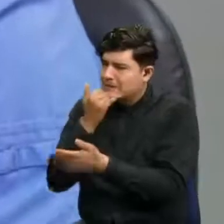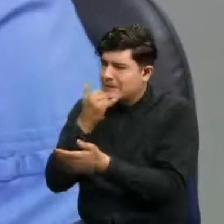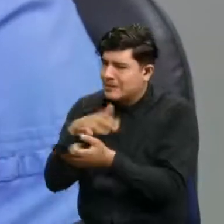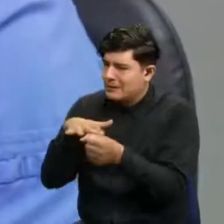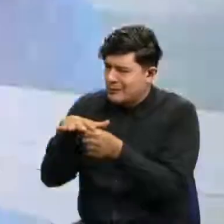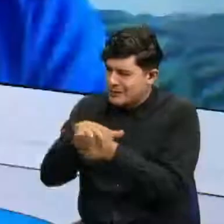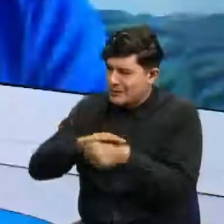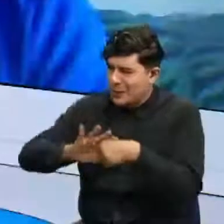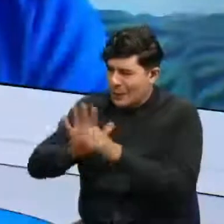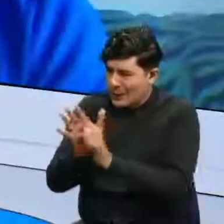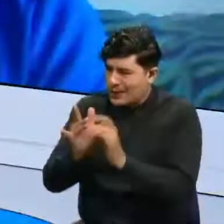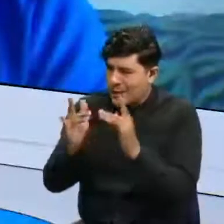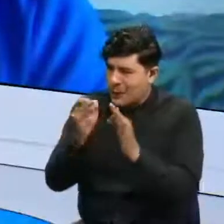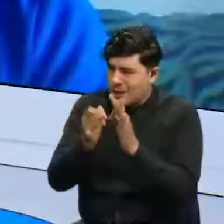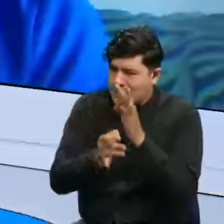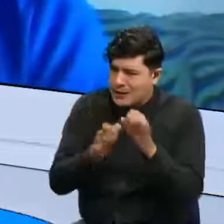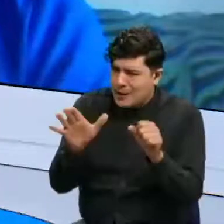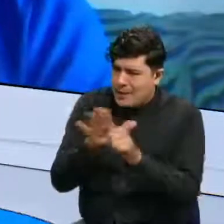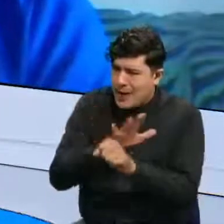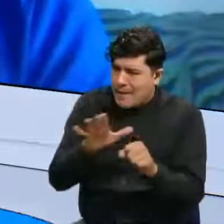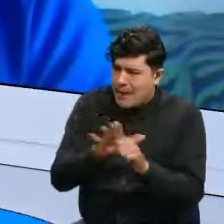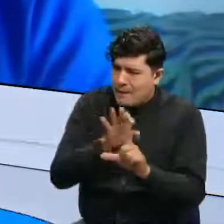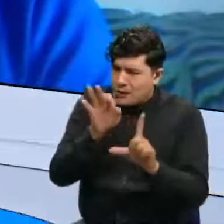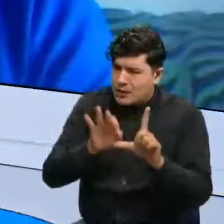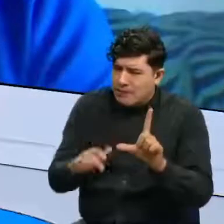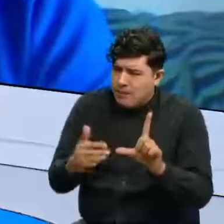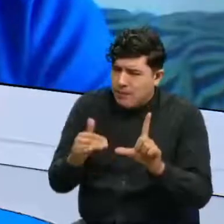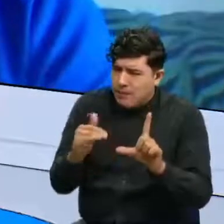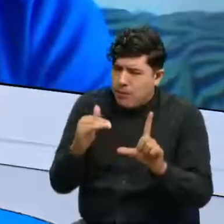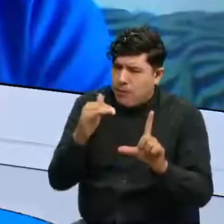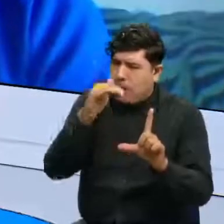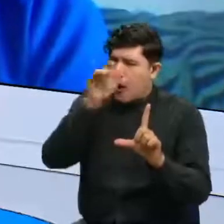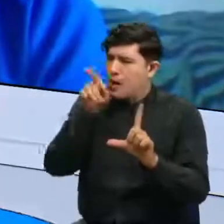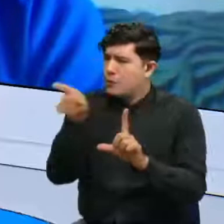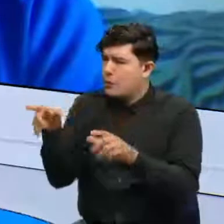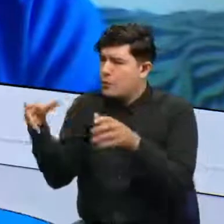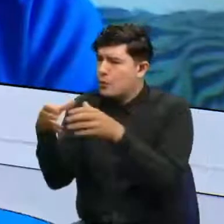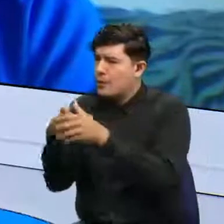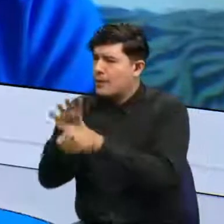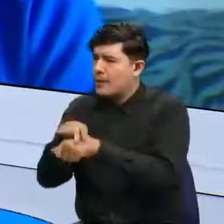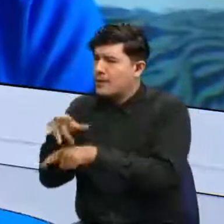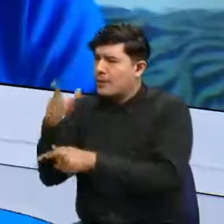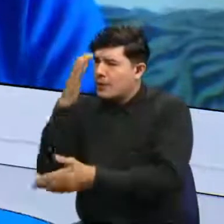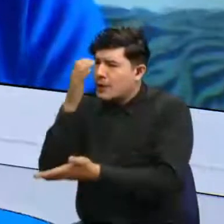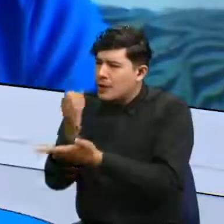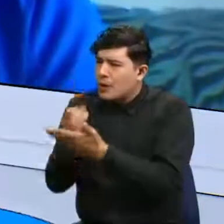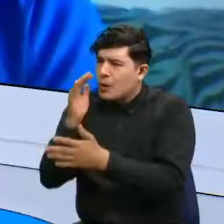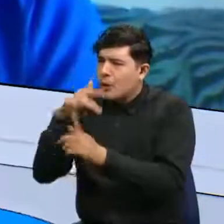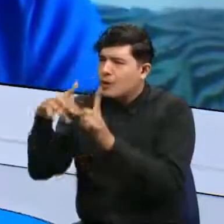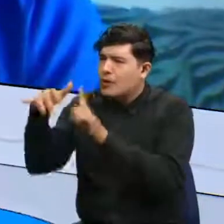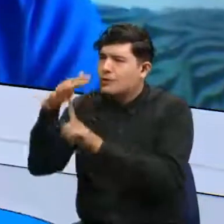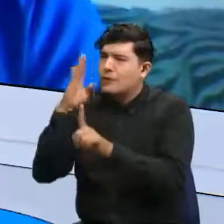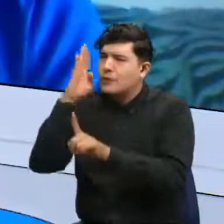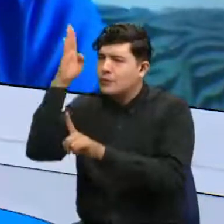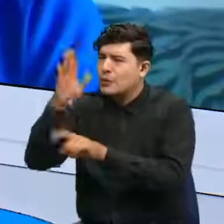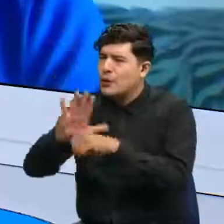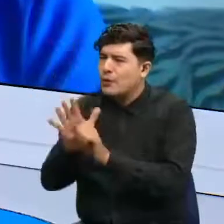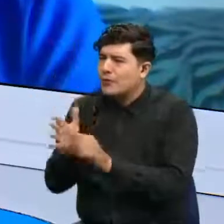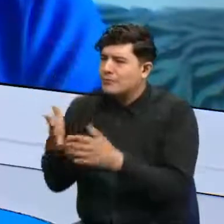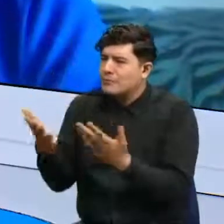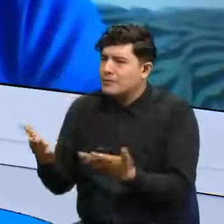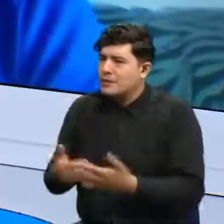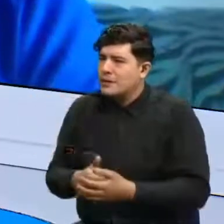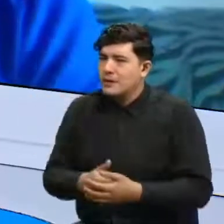colapsadas? ¿Cuál es el panorama que ustedes están vislumbrando en este momento como gremio médico? Lo principal que tengo que